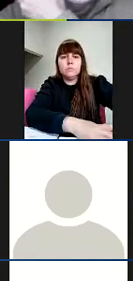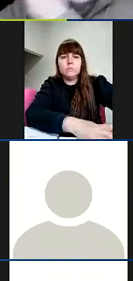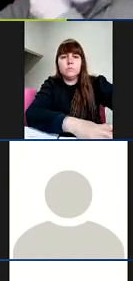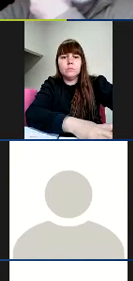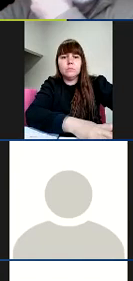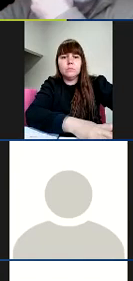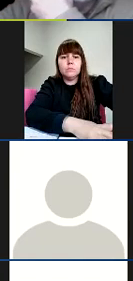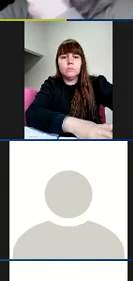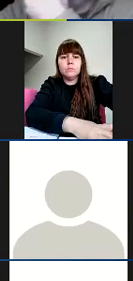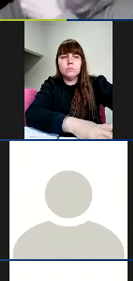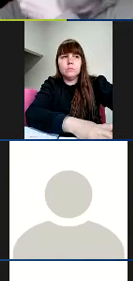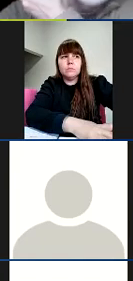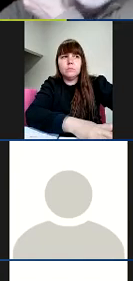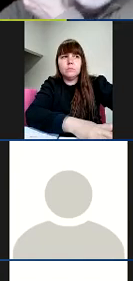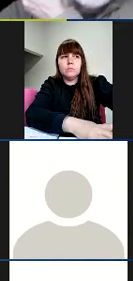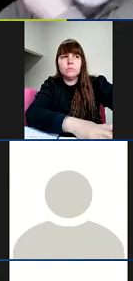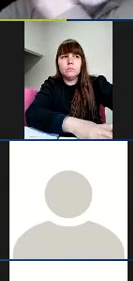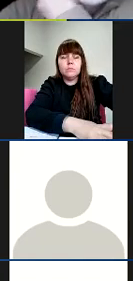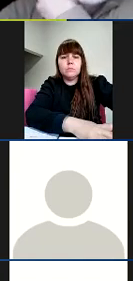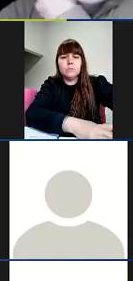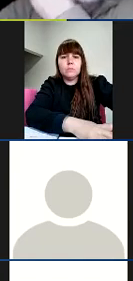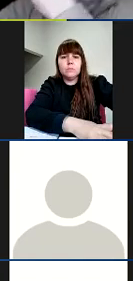enterar, ¿viste? Normalmente te vas a enterar igual.